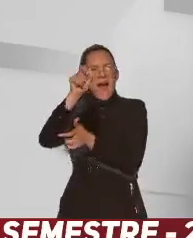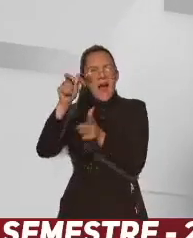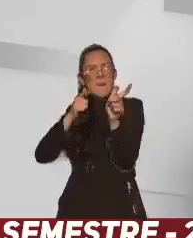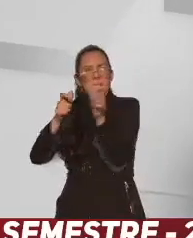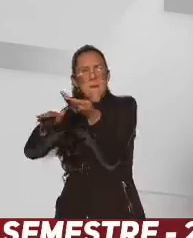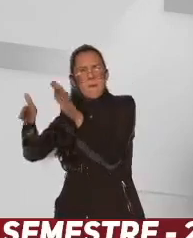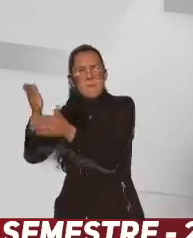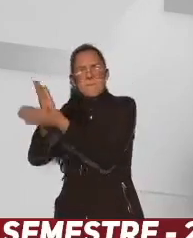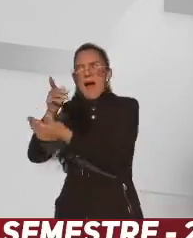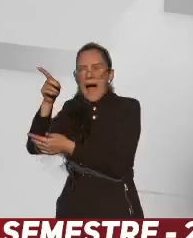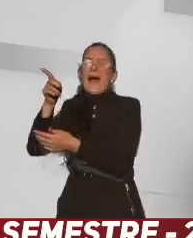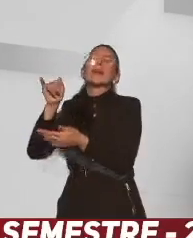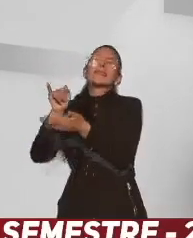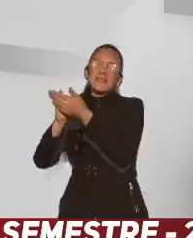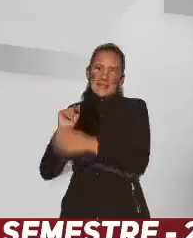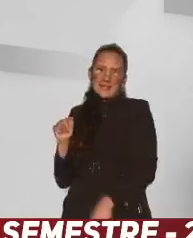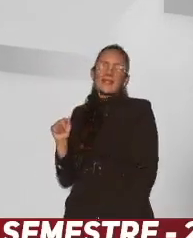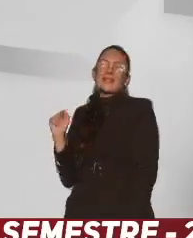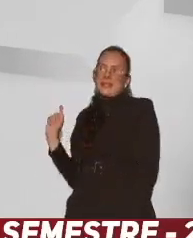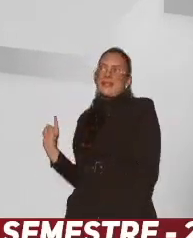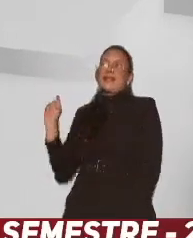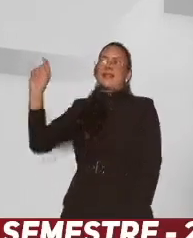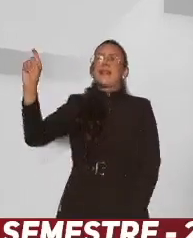los invito a todos a reflexionar.